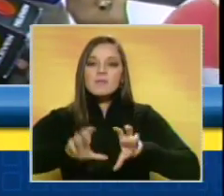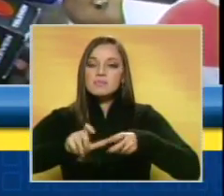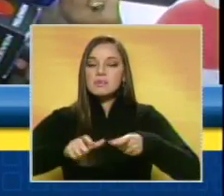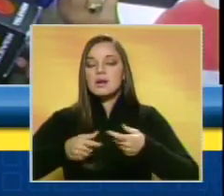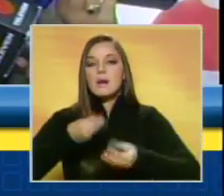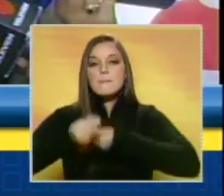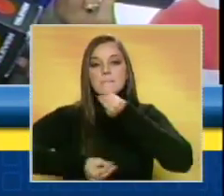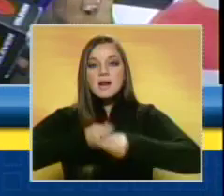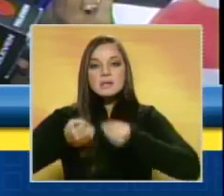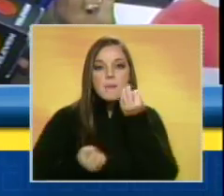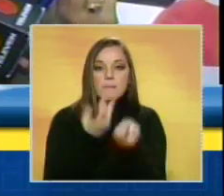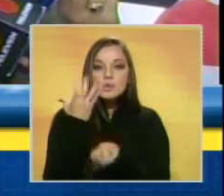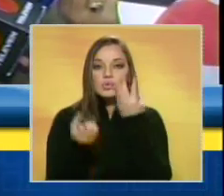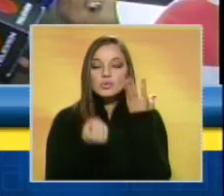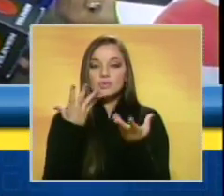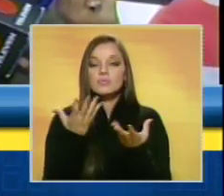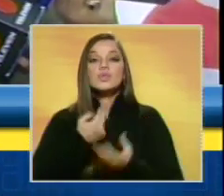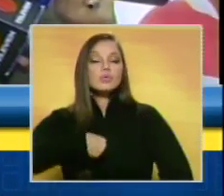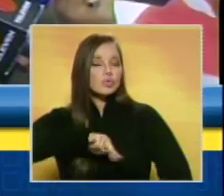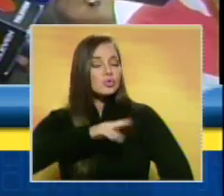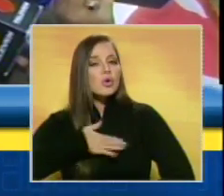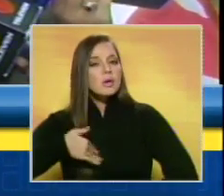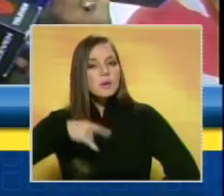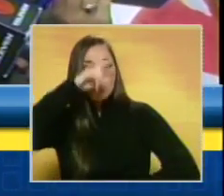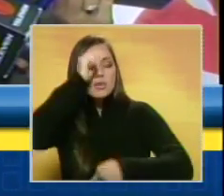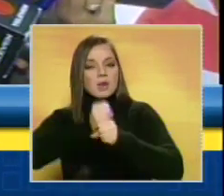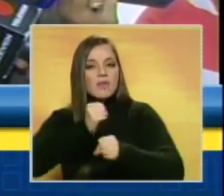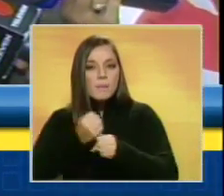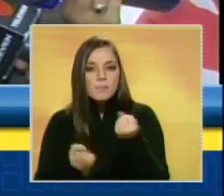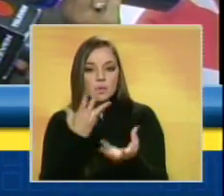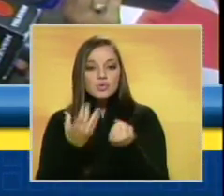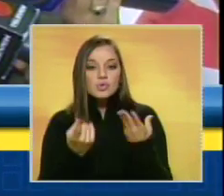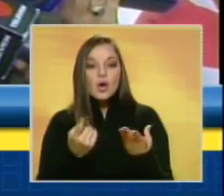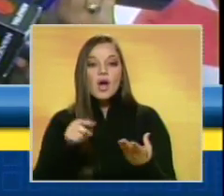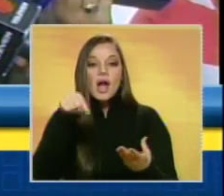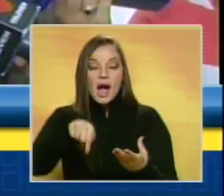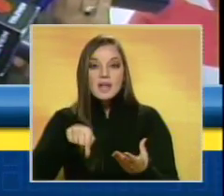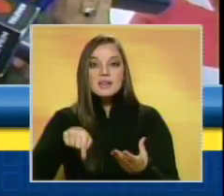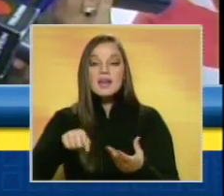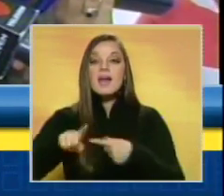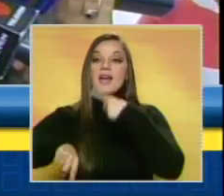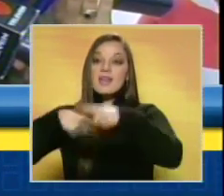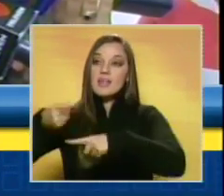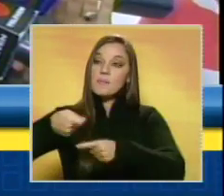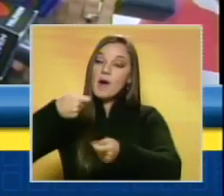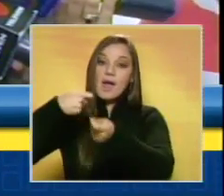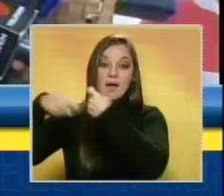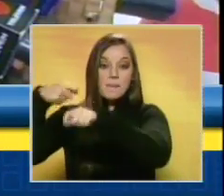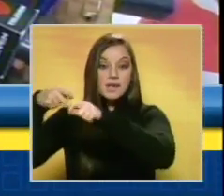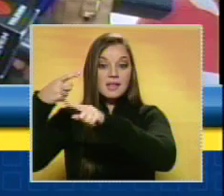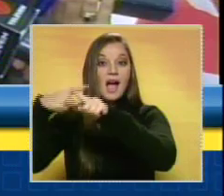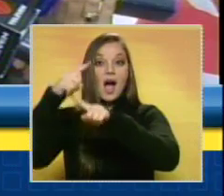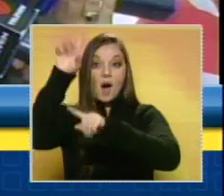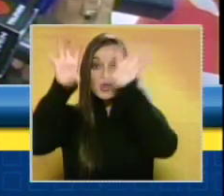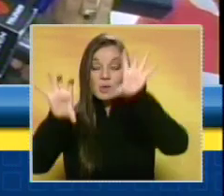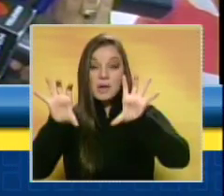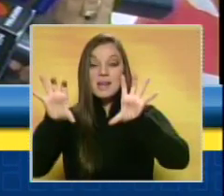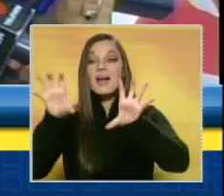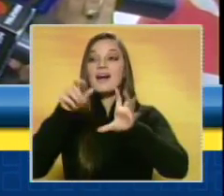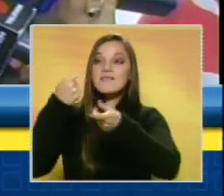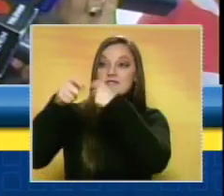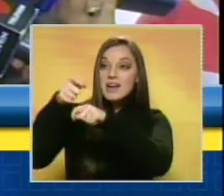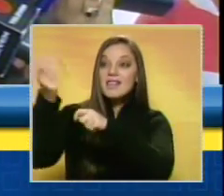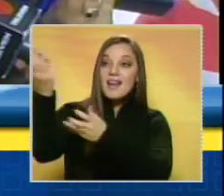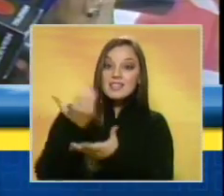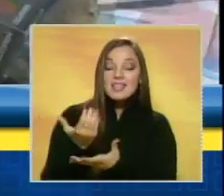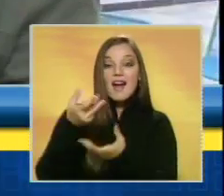el aparato productivo. Nosotros queremos producir en el país para poder exportar, para generar divisa hacia el país, eliminar la economía de